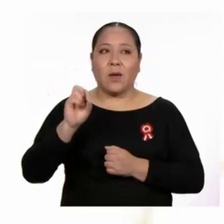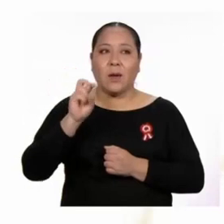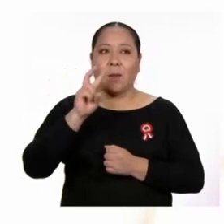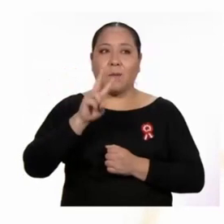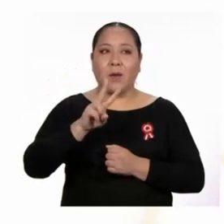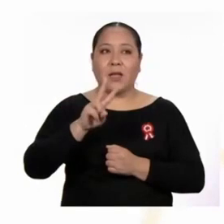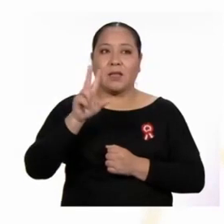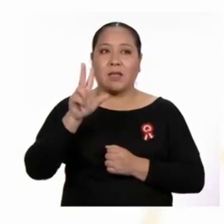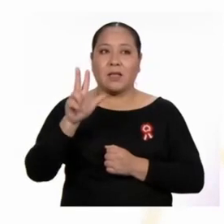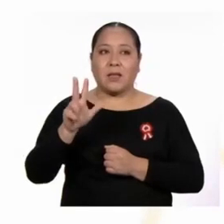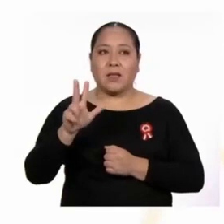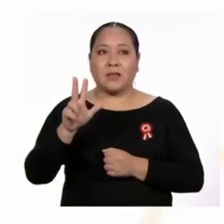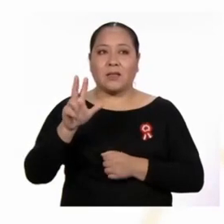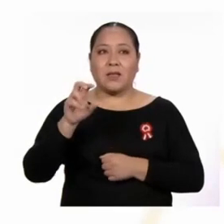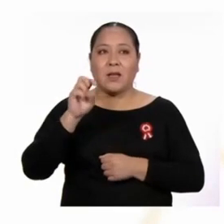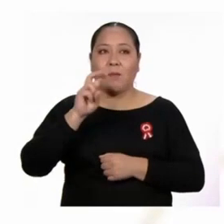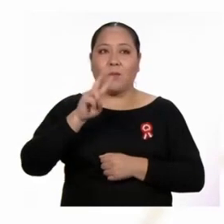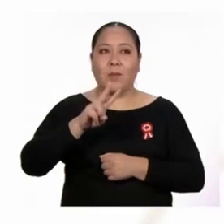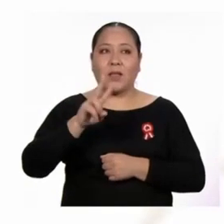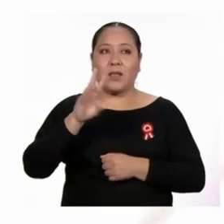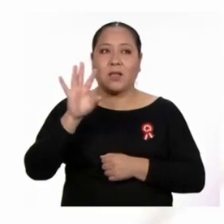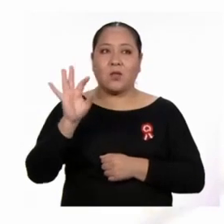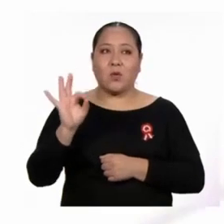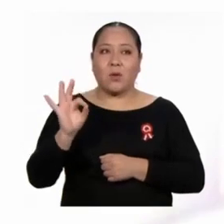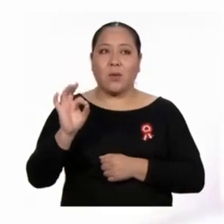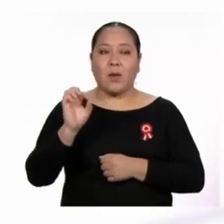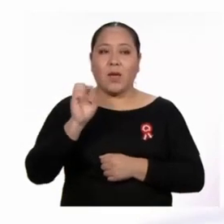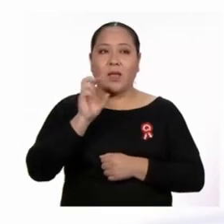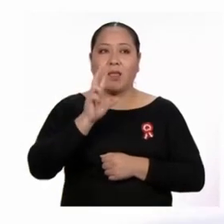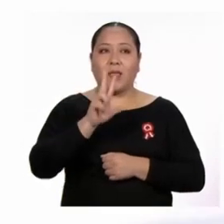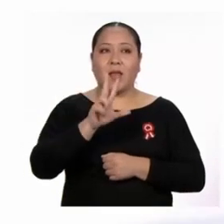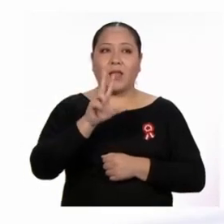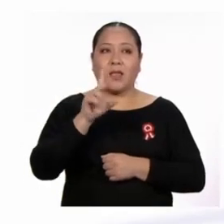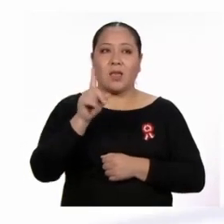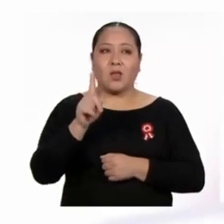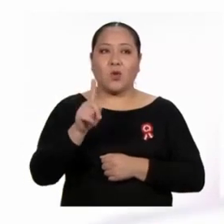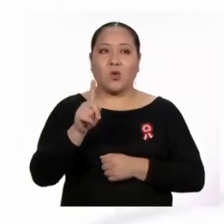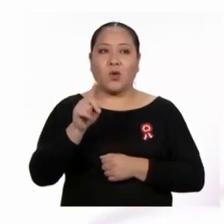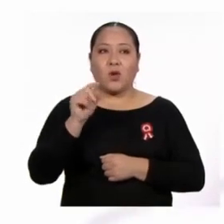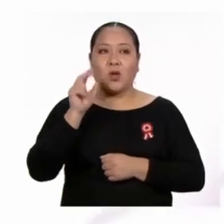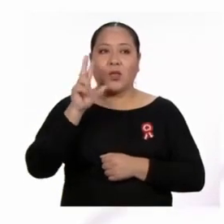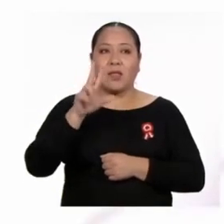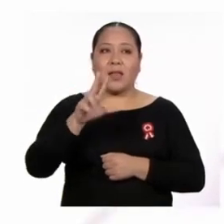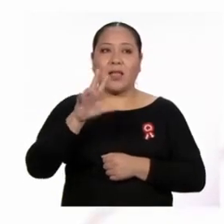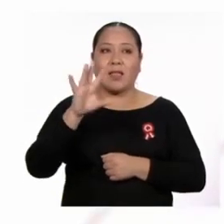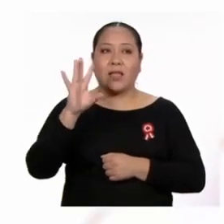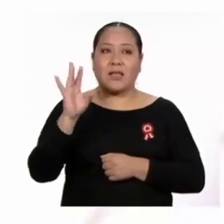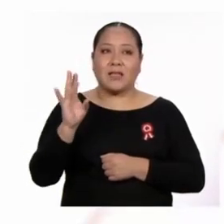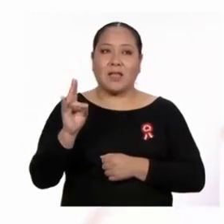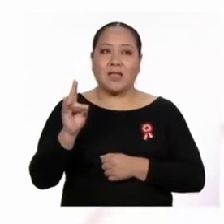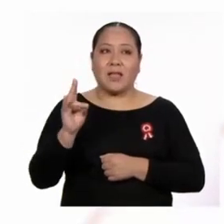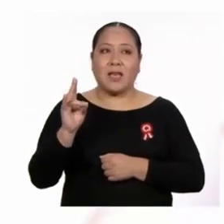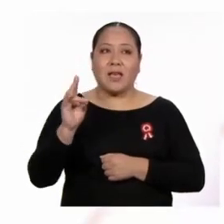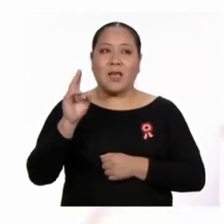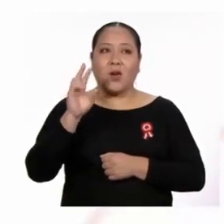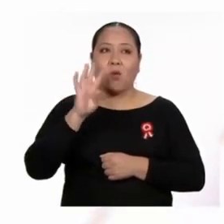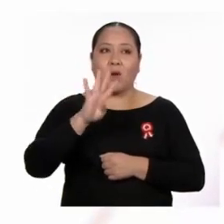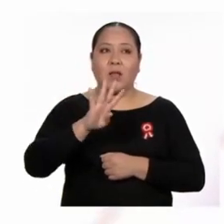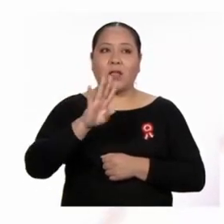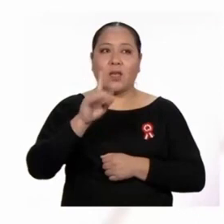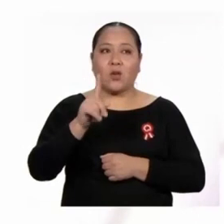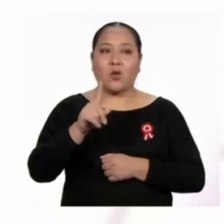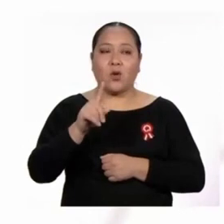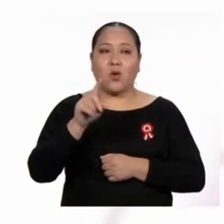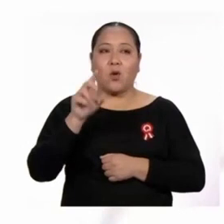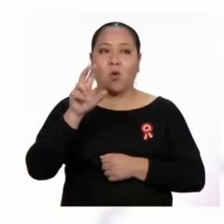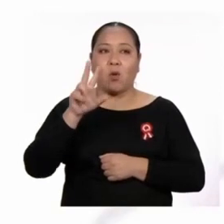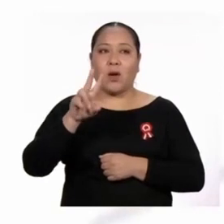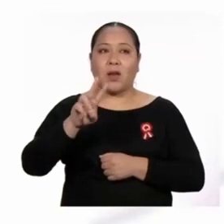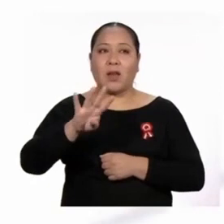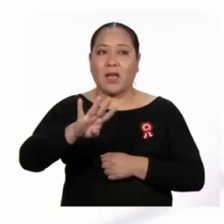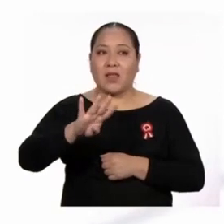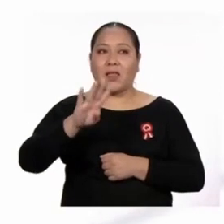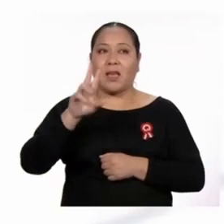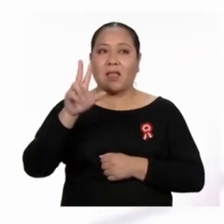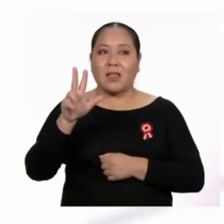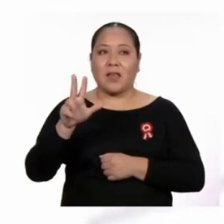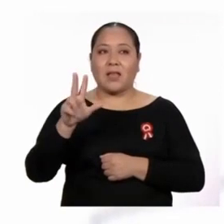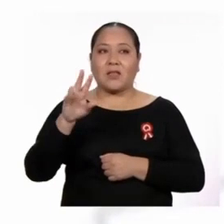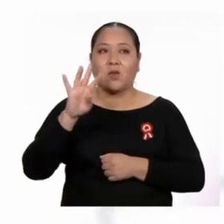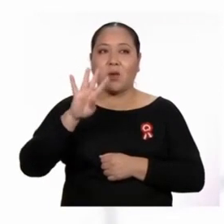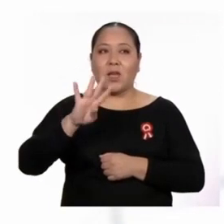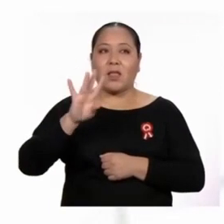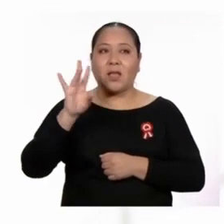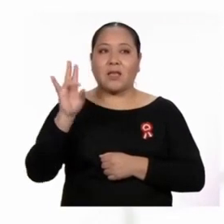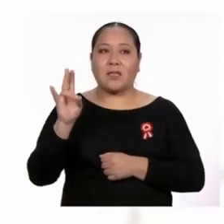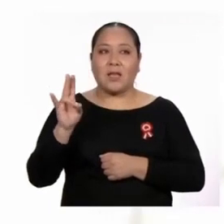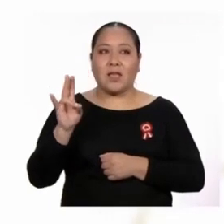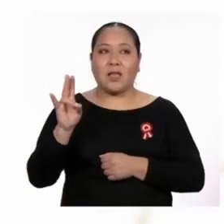19, 23, 29, 31, 37, 41,